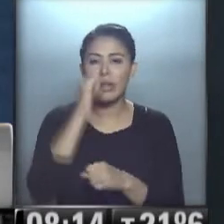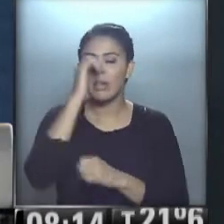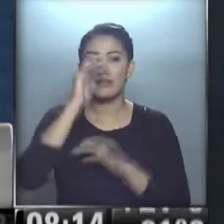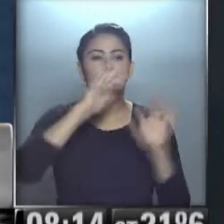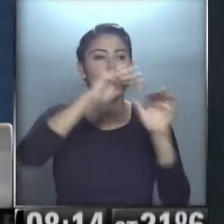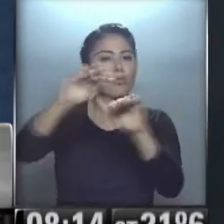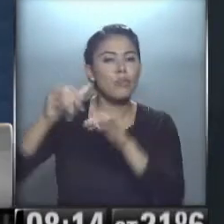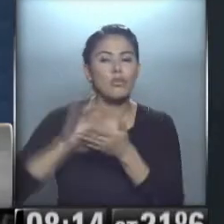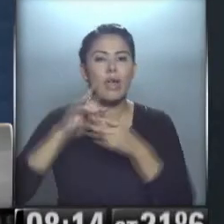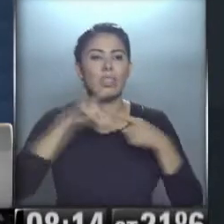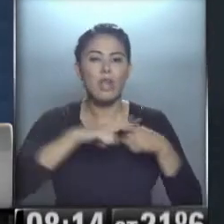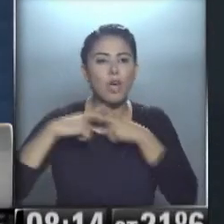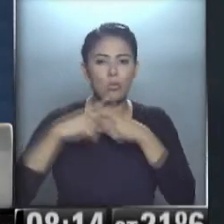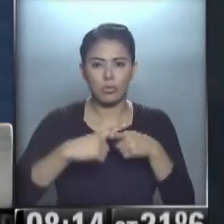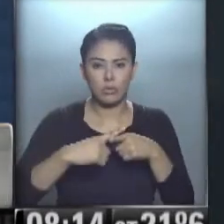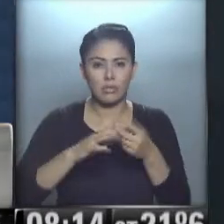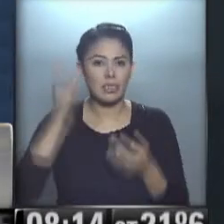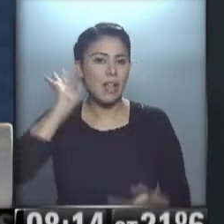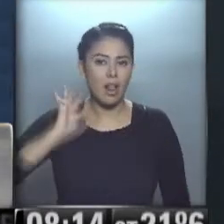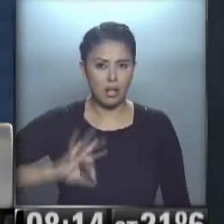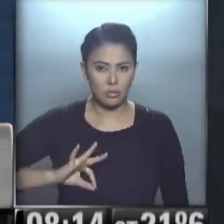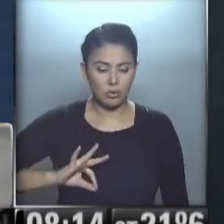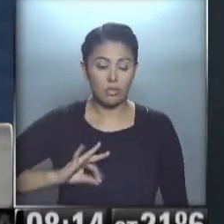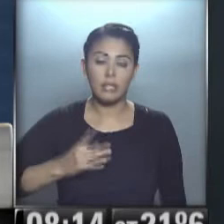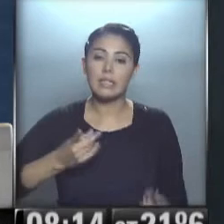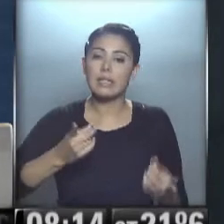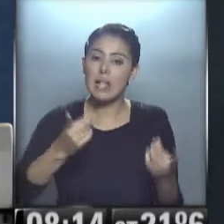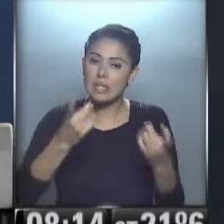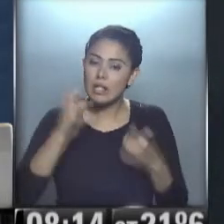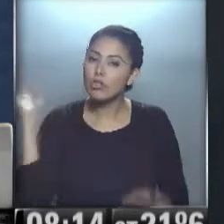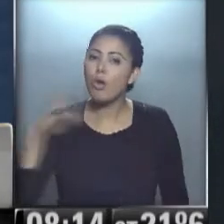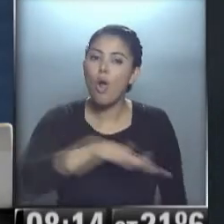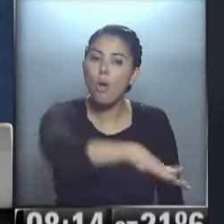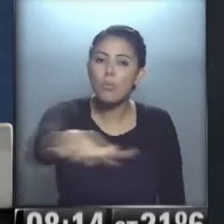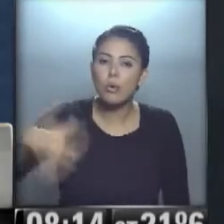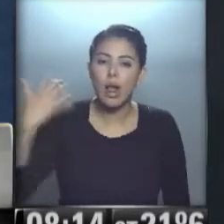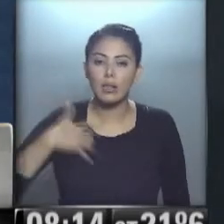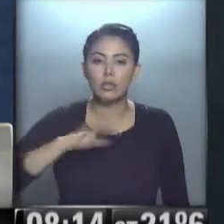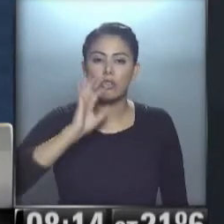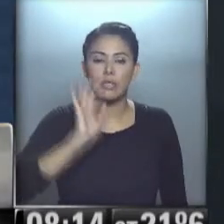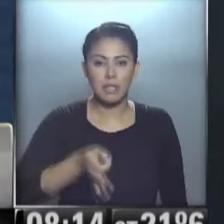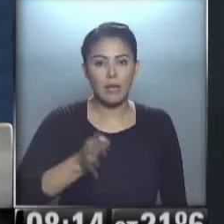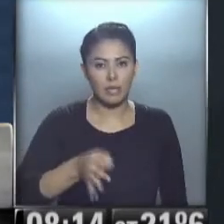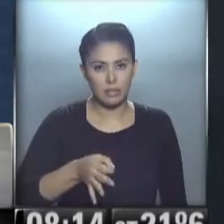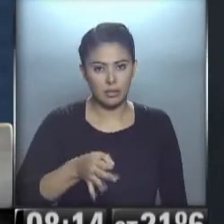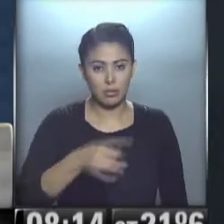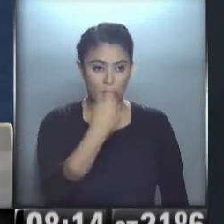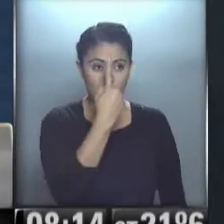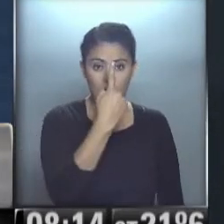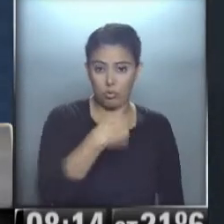en materia de discusión de carácter salarial. Es necesario que el pueblo argentino sepa que es muy distinto